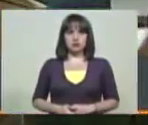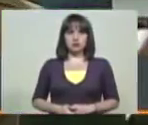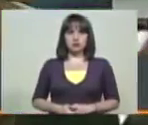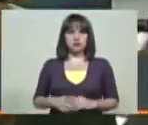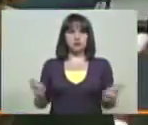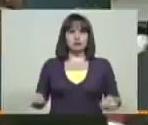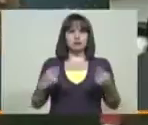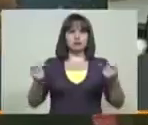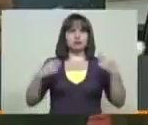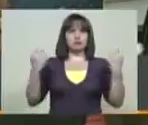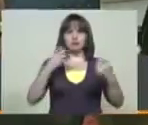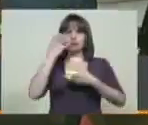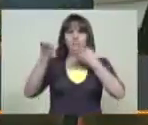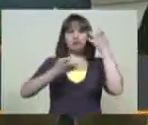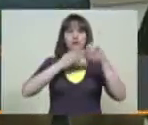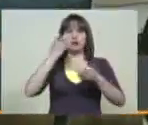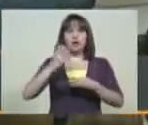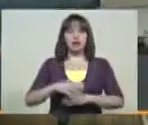i